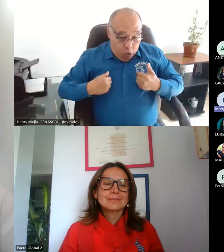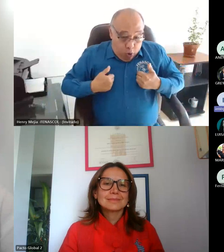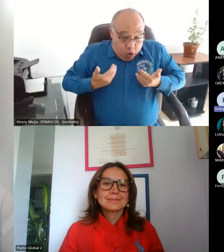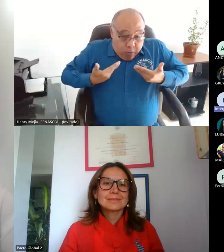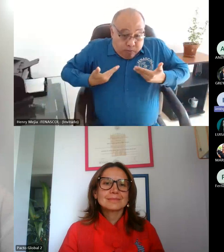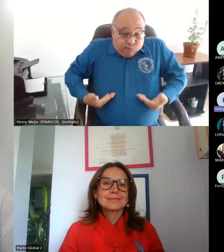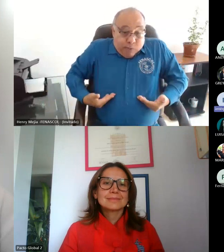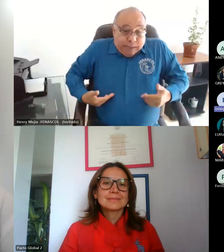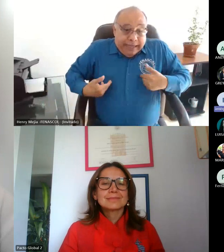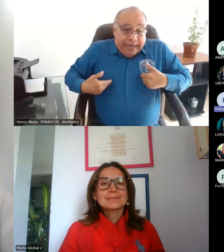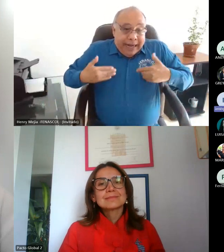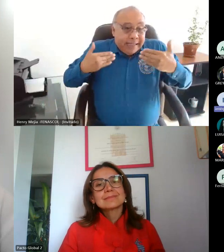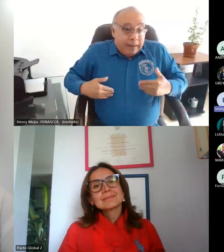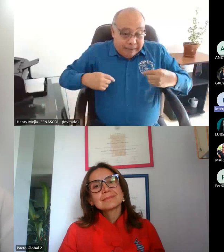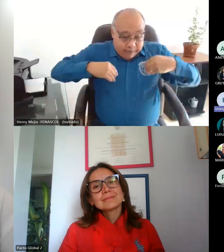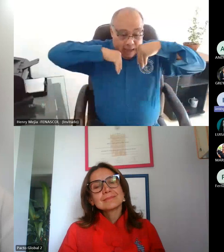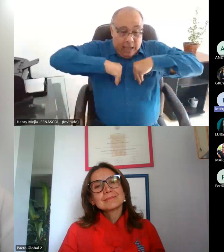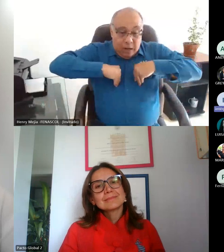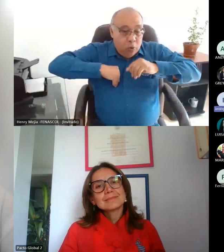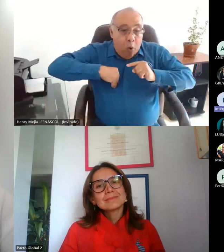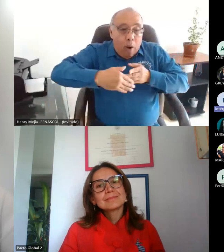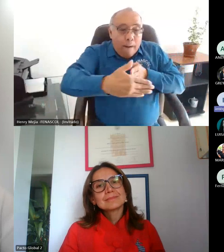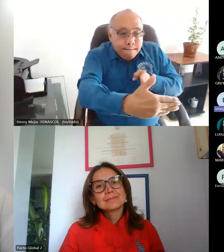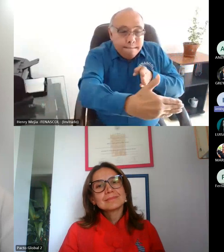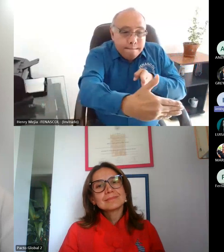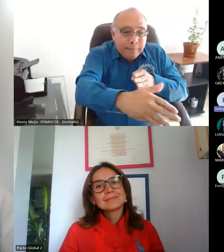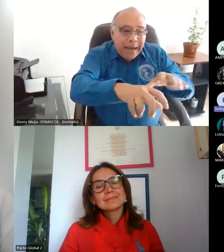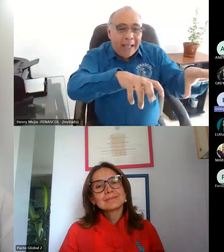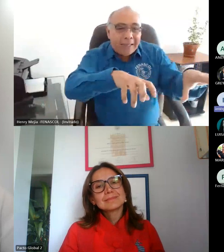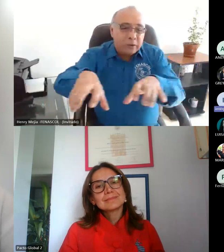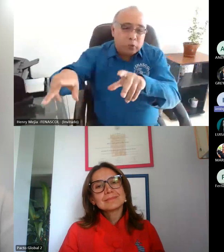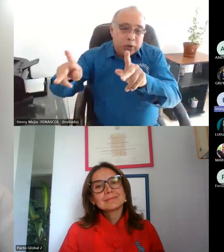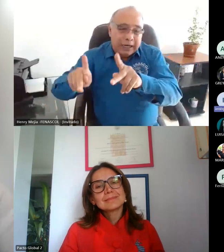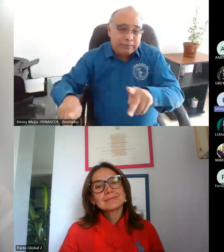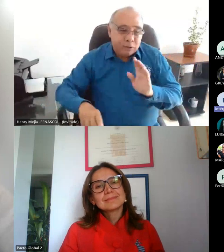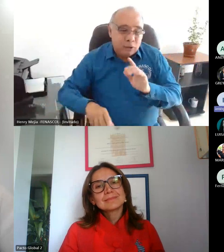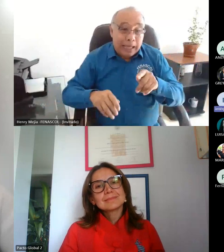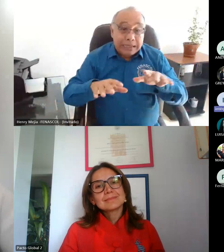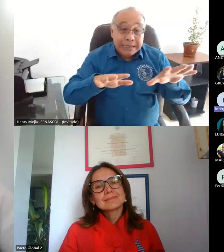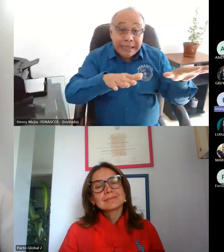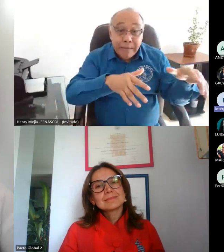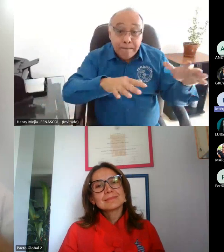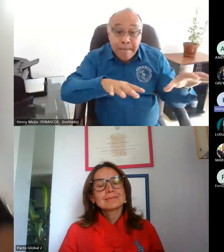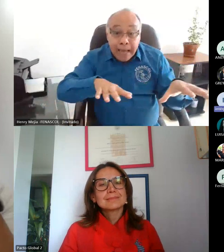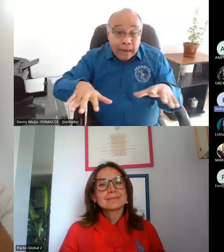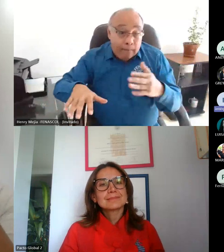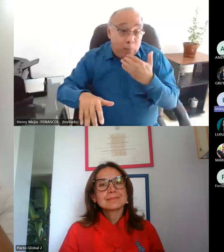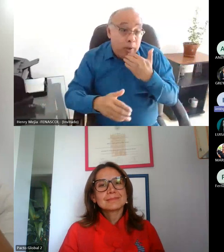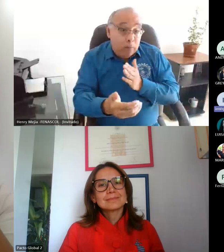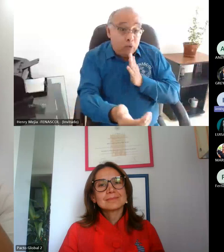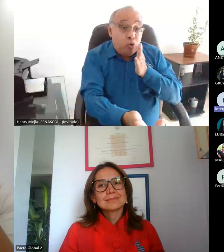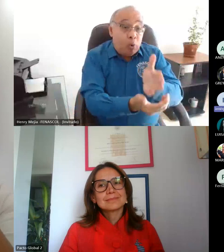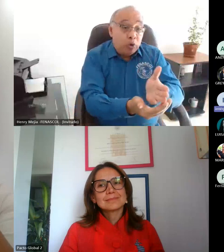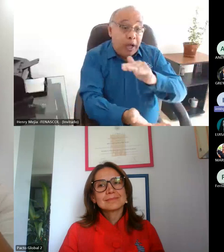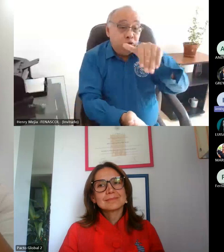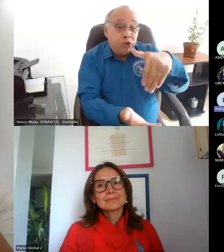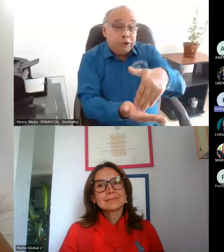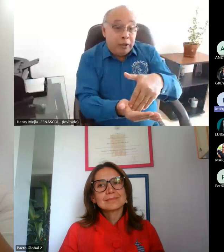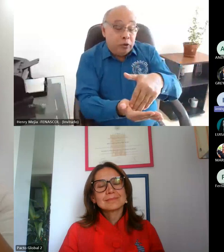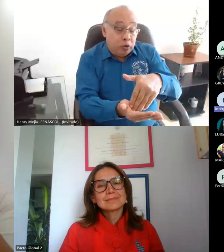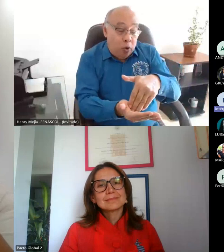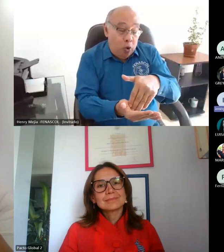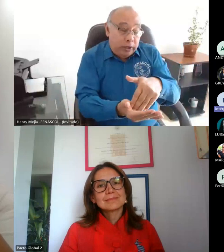enfrentamos distintas barreras en nuestro entorno sí la discapacidad no está dentro de mí sino que está en ese ejercicio